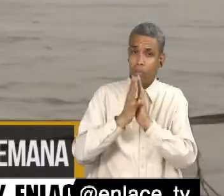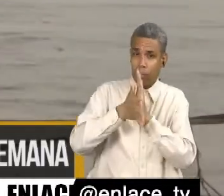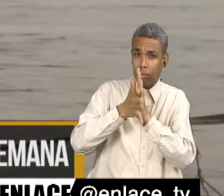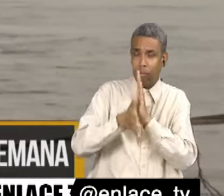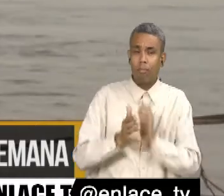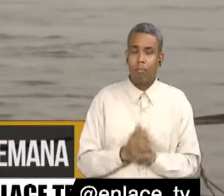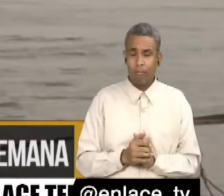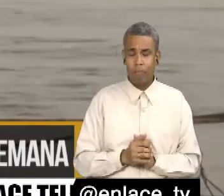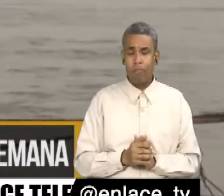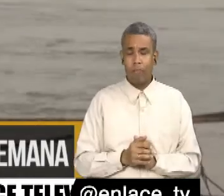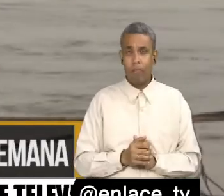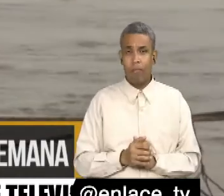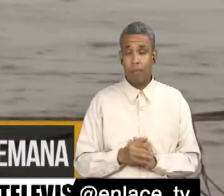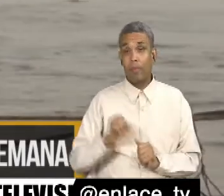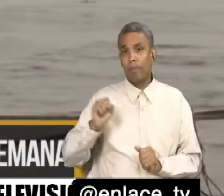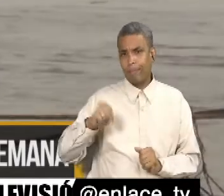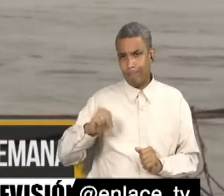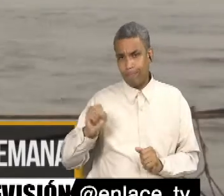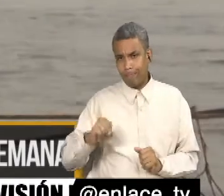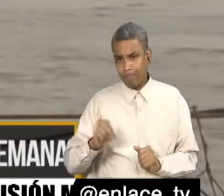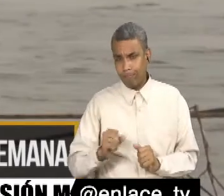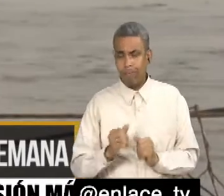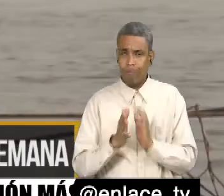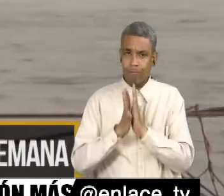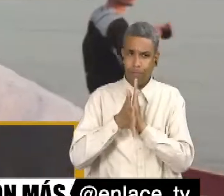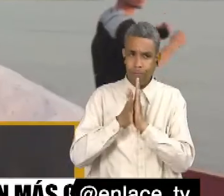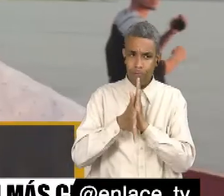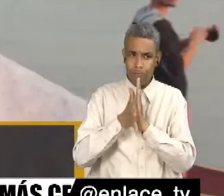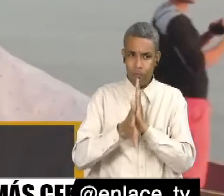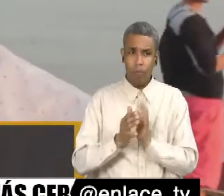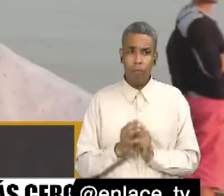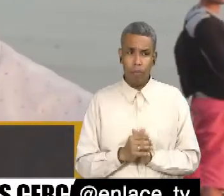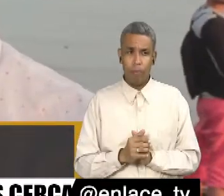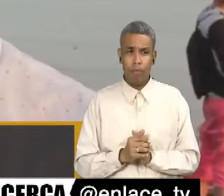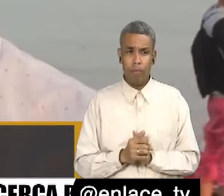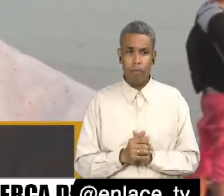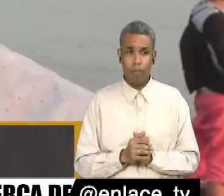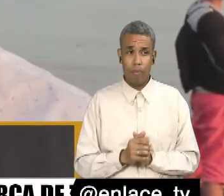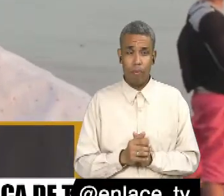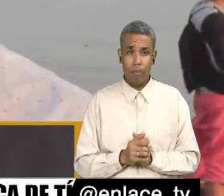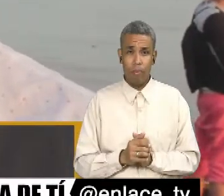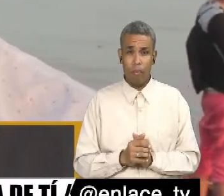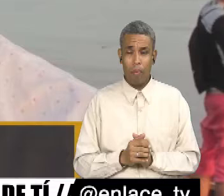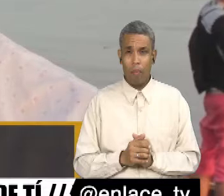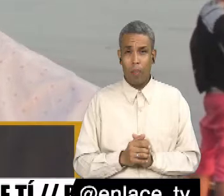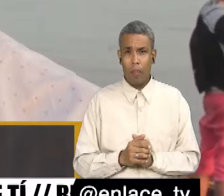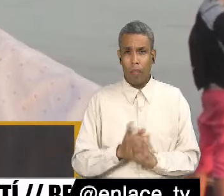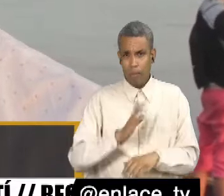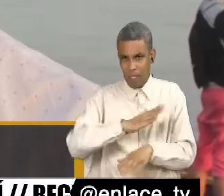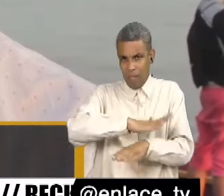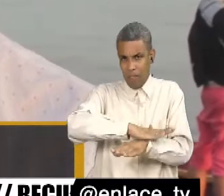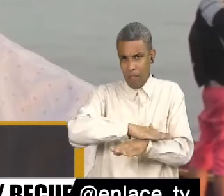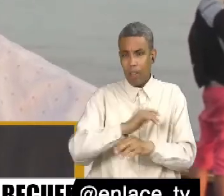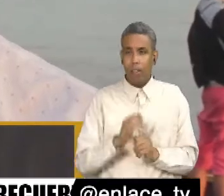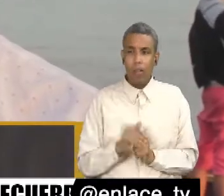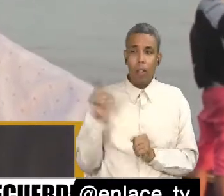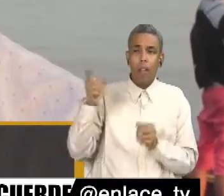muy importante contarle a toda la comunidad que en horas de la tarde recibimos un llamado de Puerto